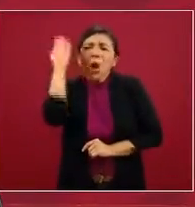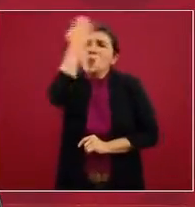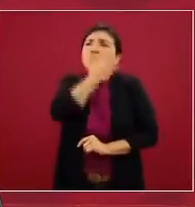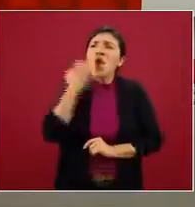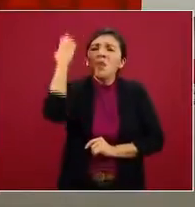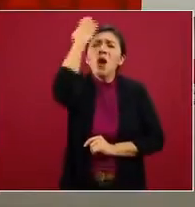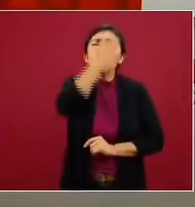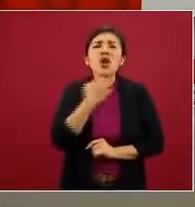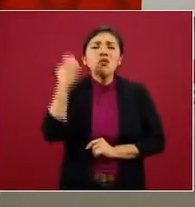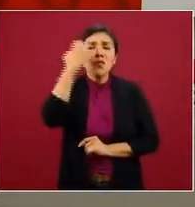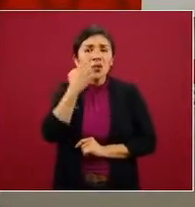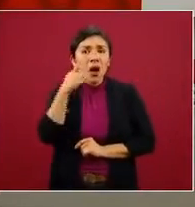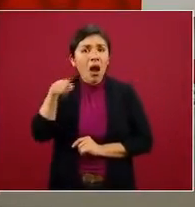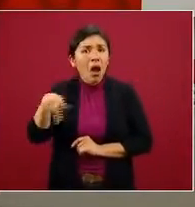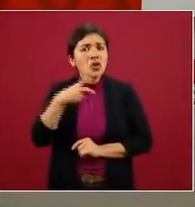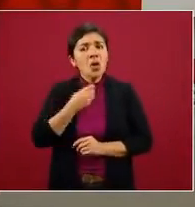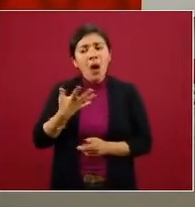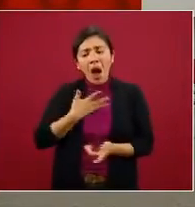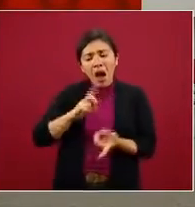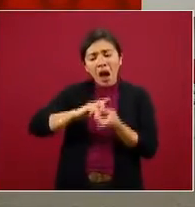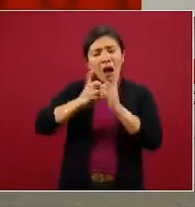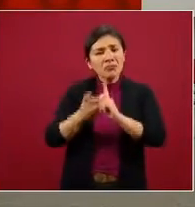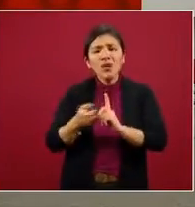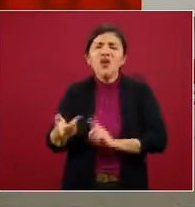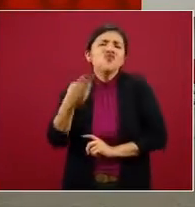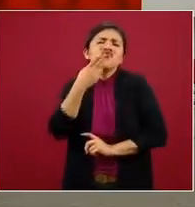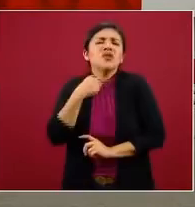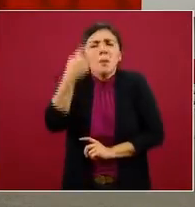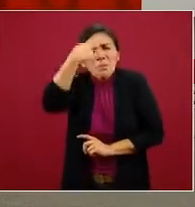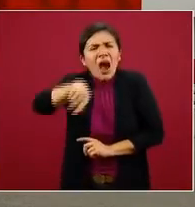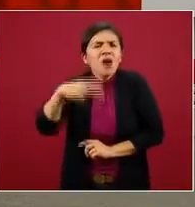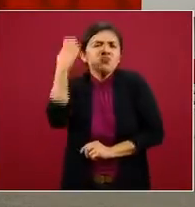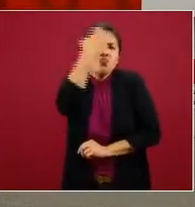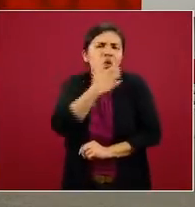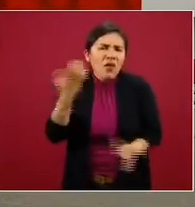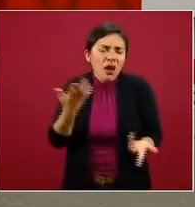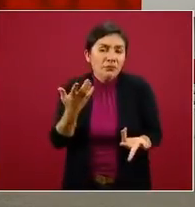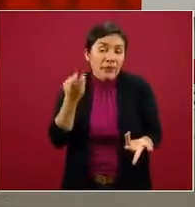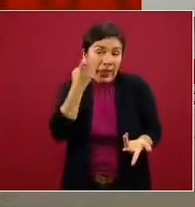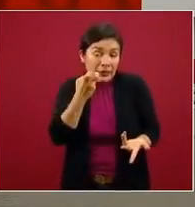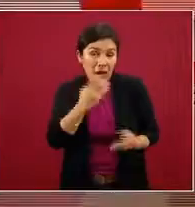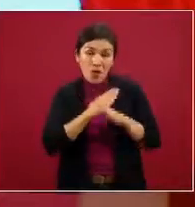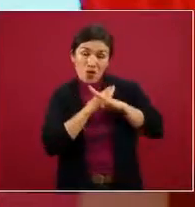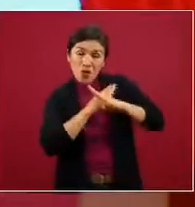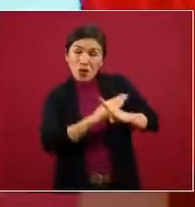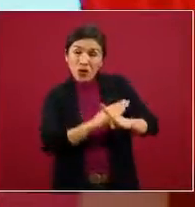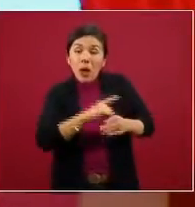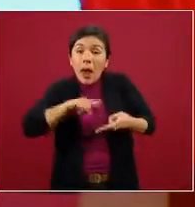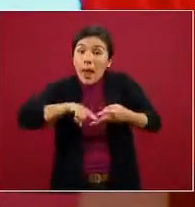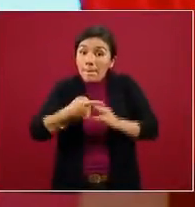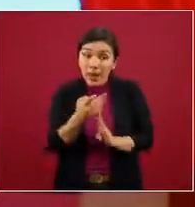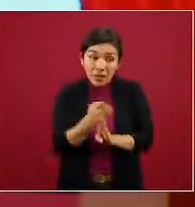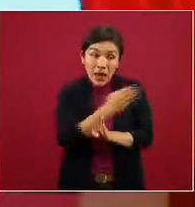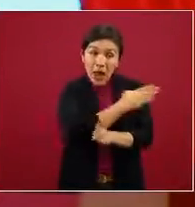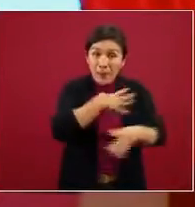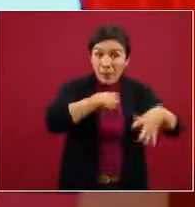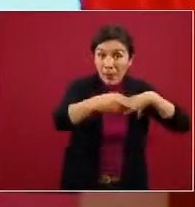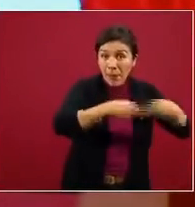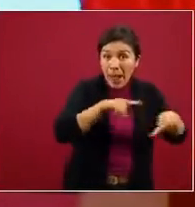la prueba y no tiene una consecuencia, no sirve hacerse la prueba. Entonces la contención la usamos desde que empezó la